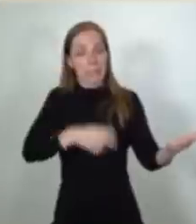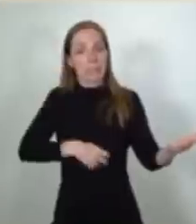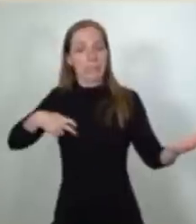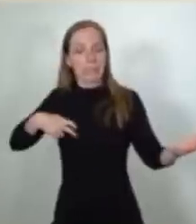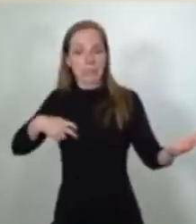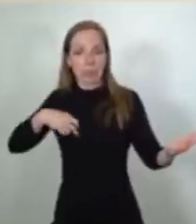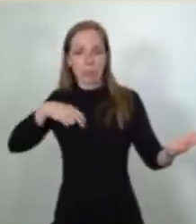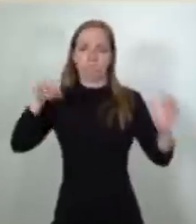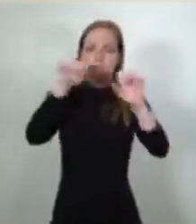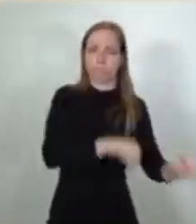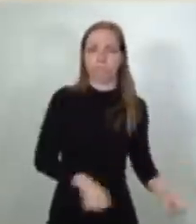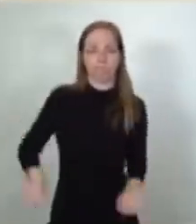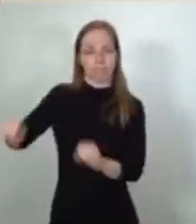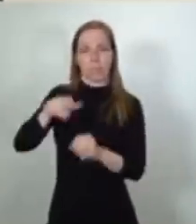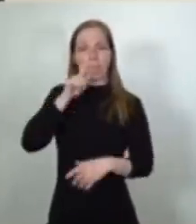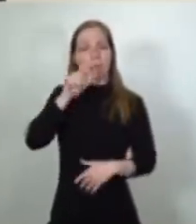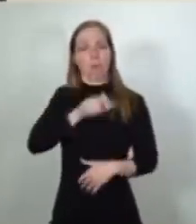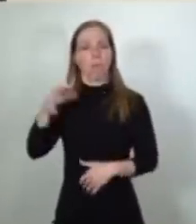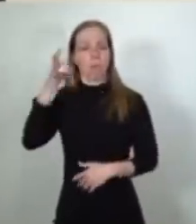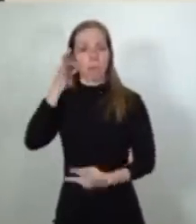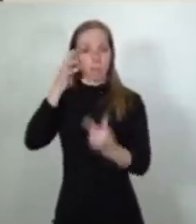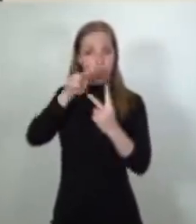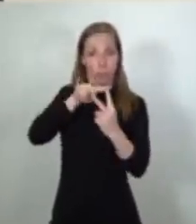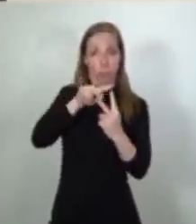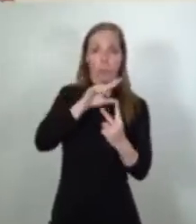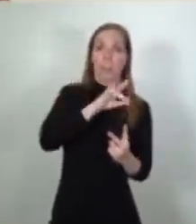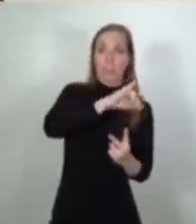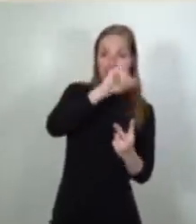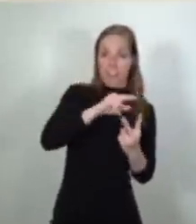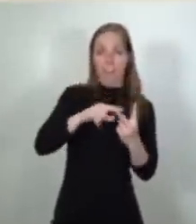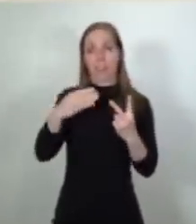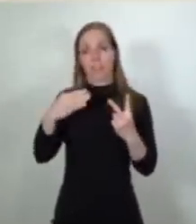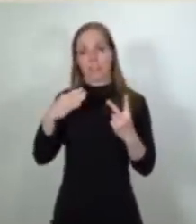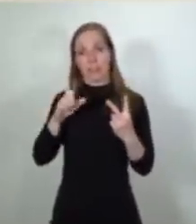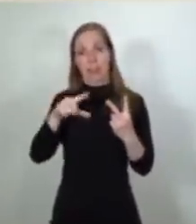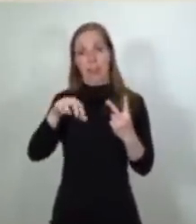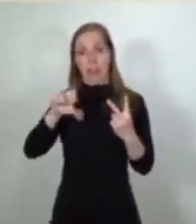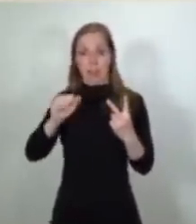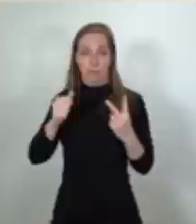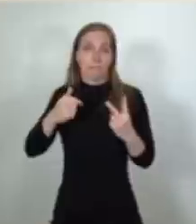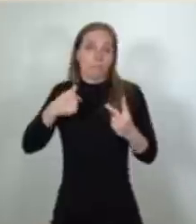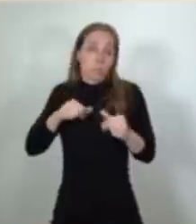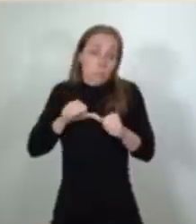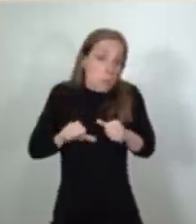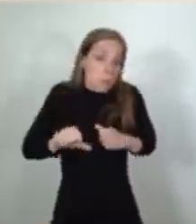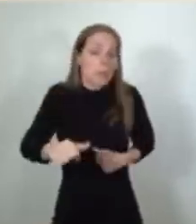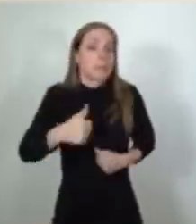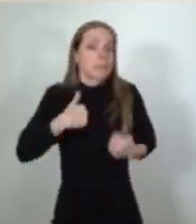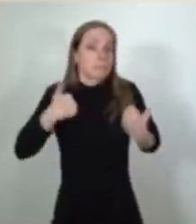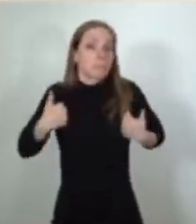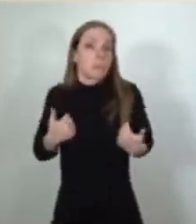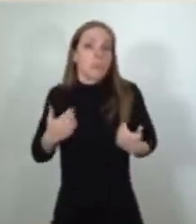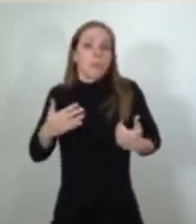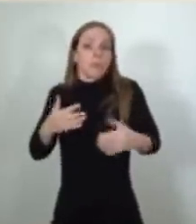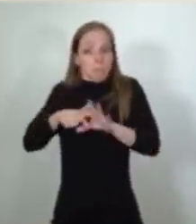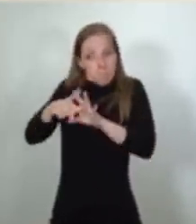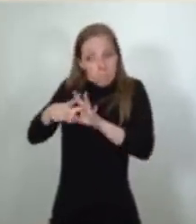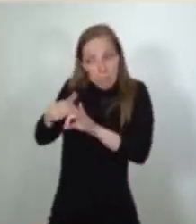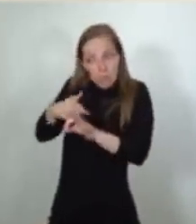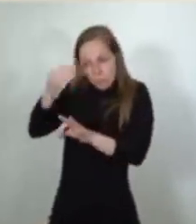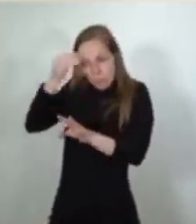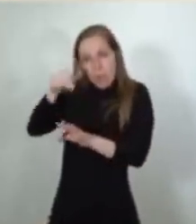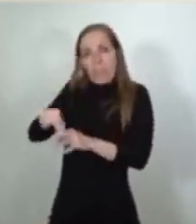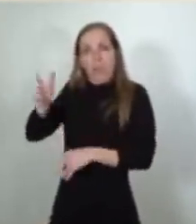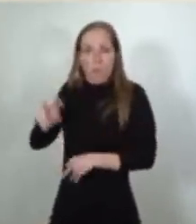dos mujeres como Yone Belarra y como Yolanda Díaz. Y a mí ahora me toca seguir trabajando desde el puesto en el que creo que puedo ser más